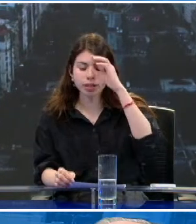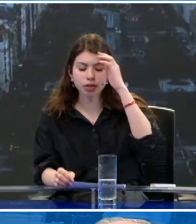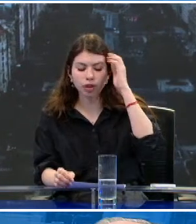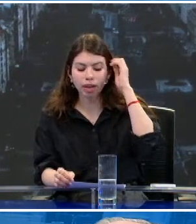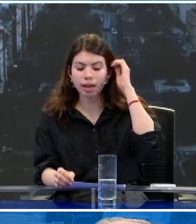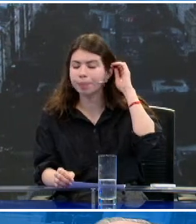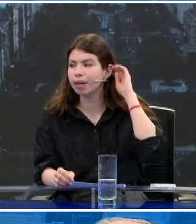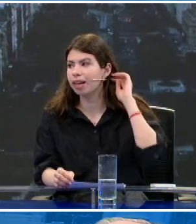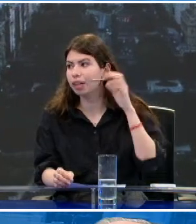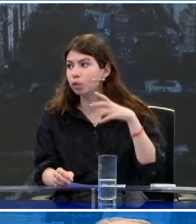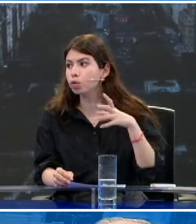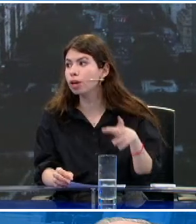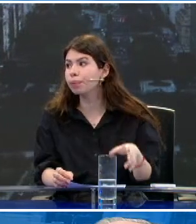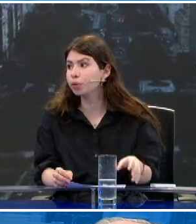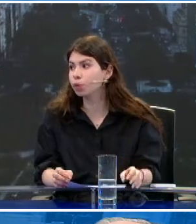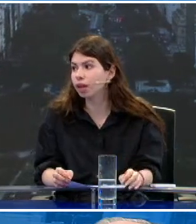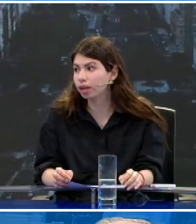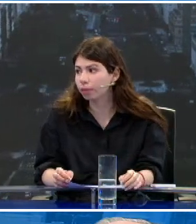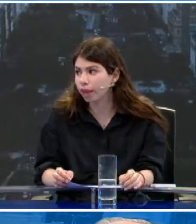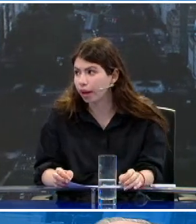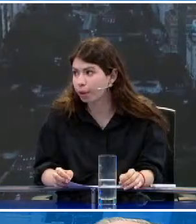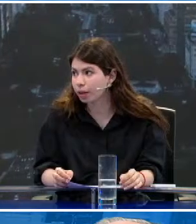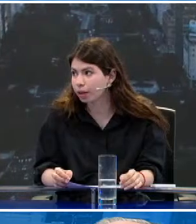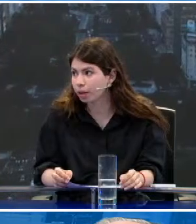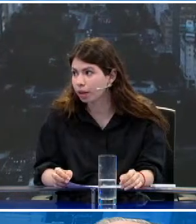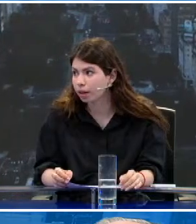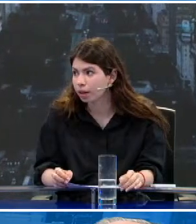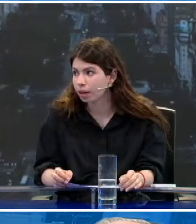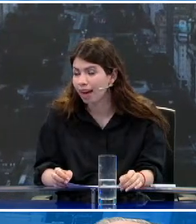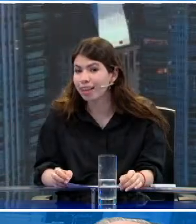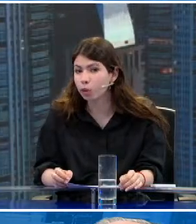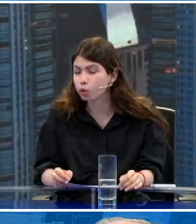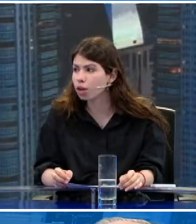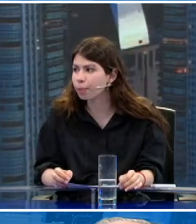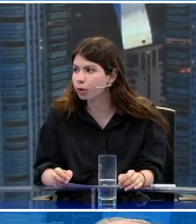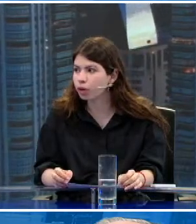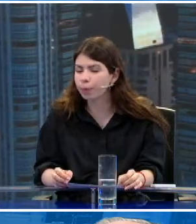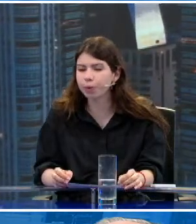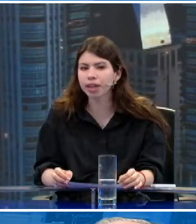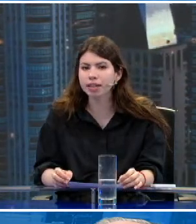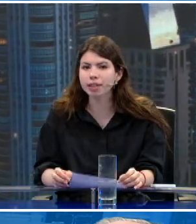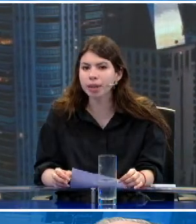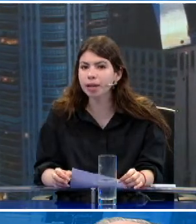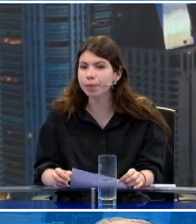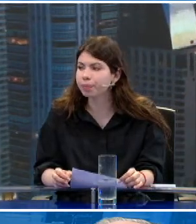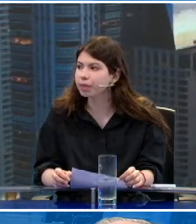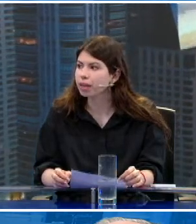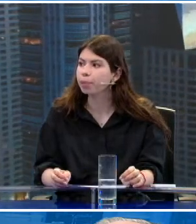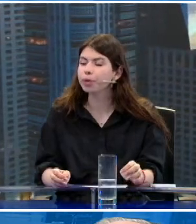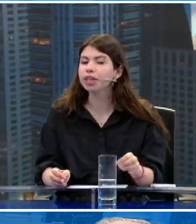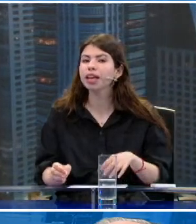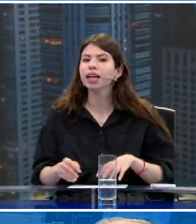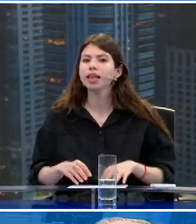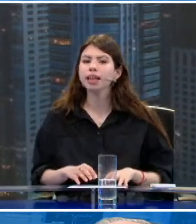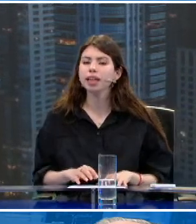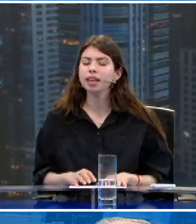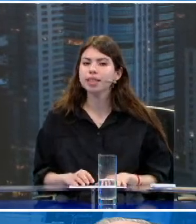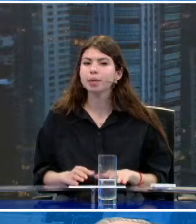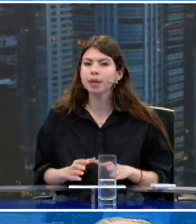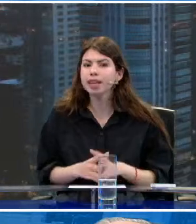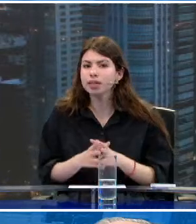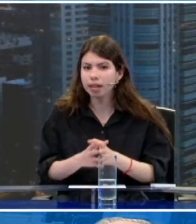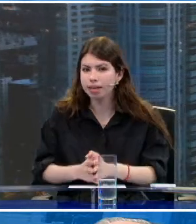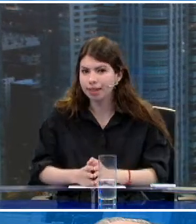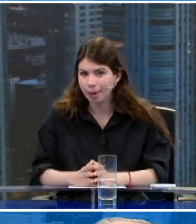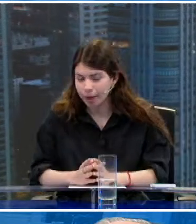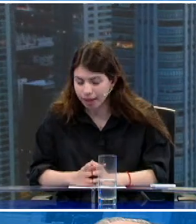decir esto, al discurso de apertura del jefe de gabinete. ¿A qué, perdón? Discurso Al de discurso apertura. de apertura, porque si ¿Qué bien puede decir? Porque si